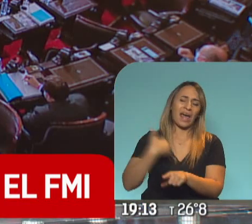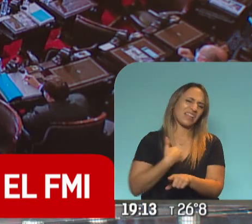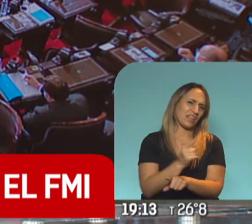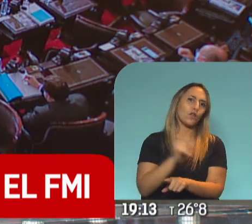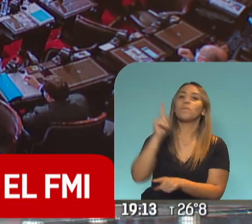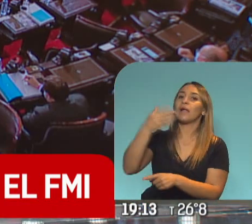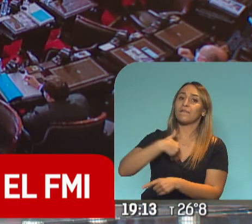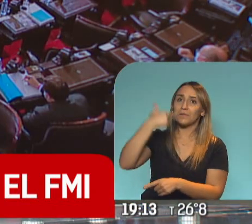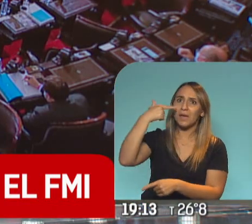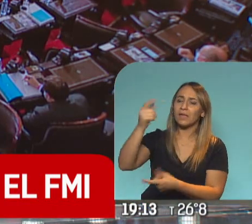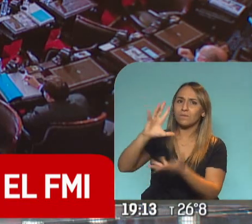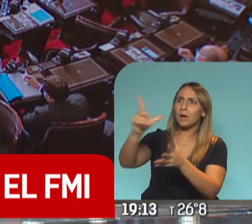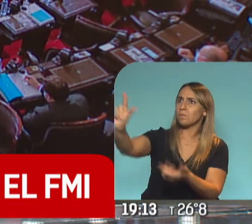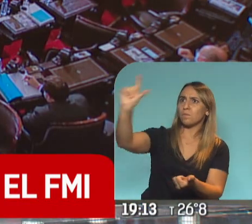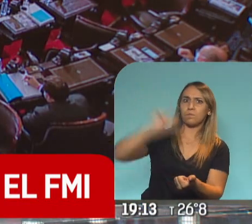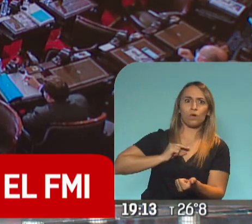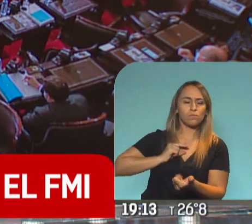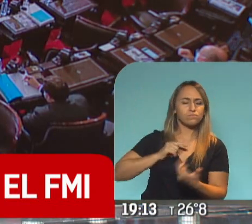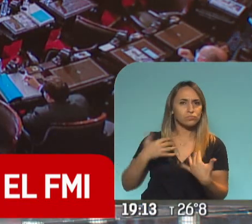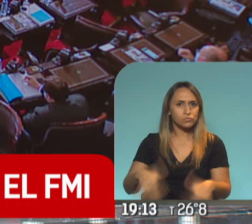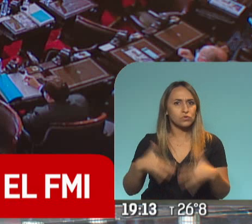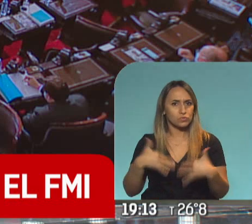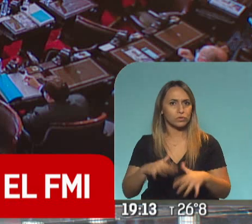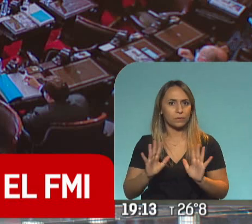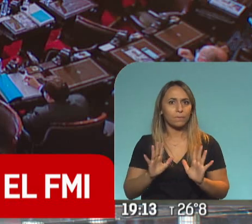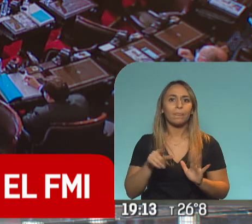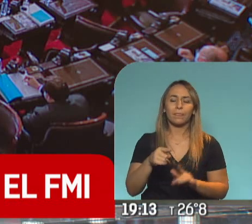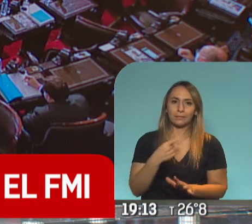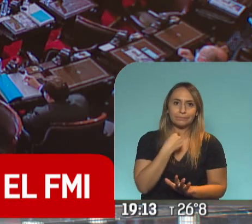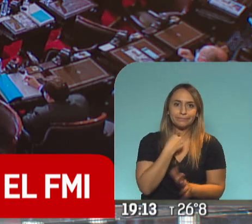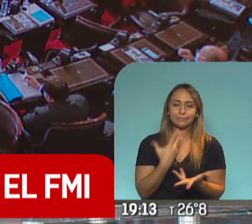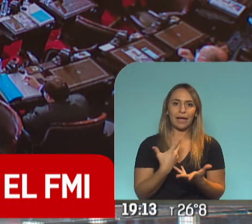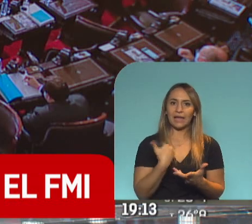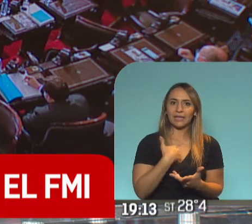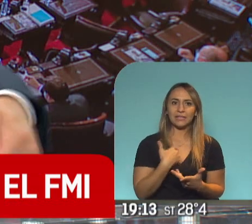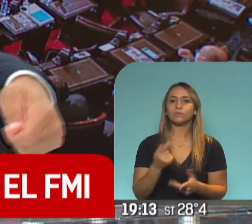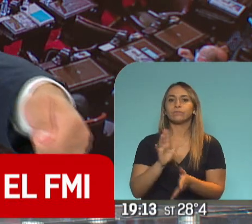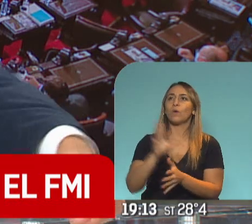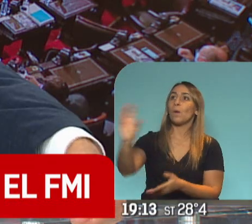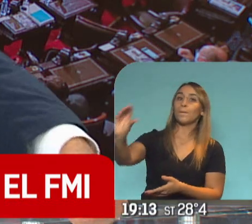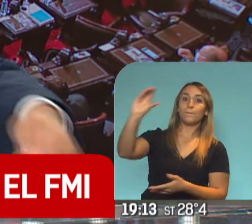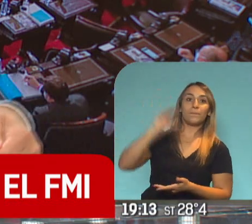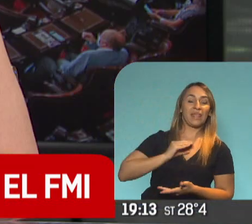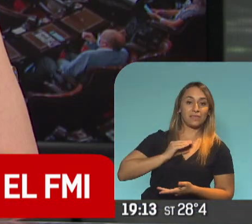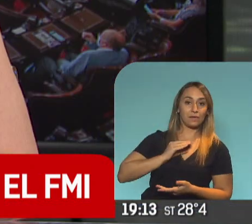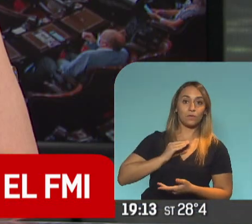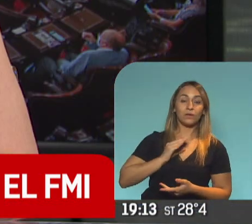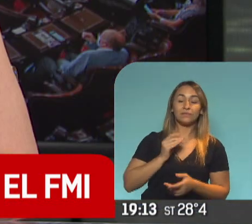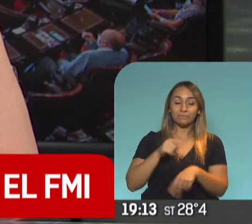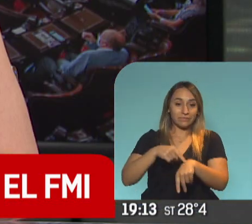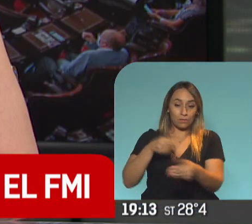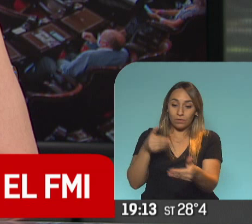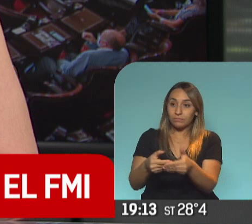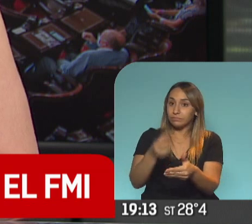sino plazos de devolución que acorralaban prematuramente a la Argentina. Te presto y si no me devolvés rápido, te